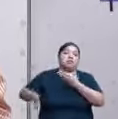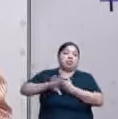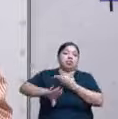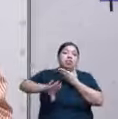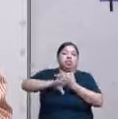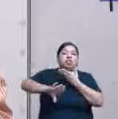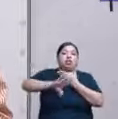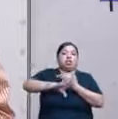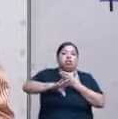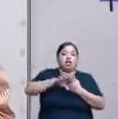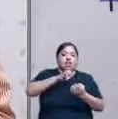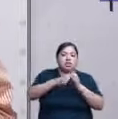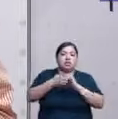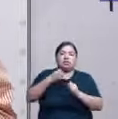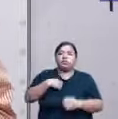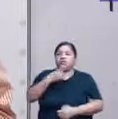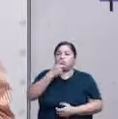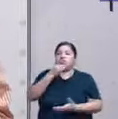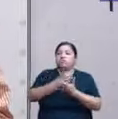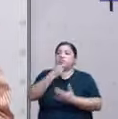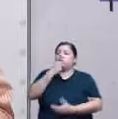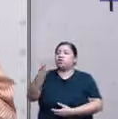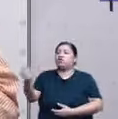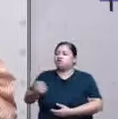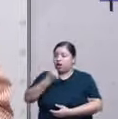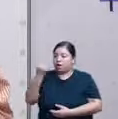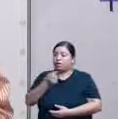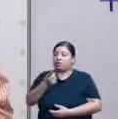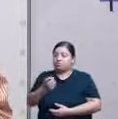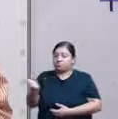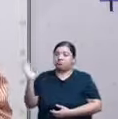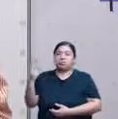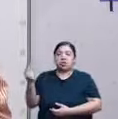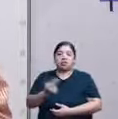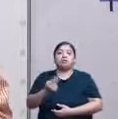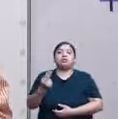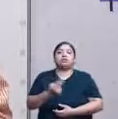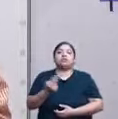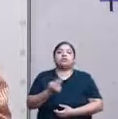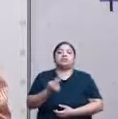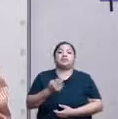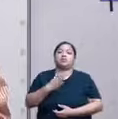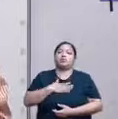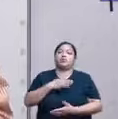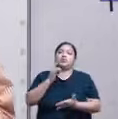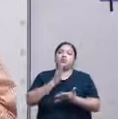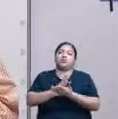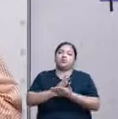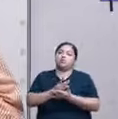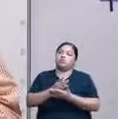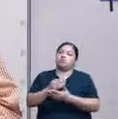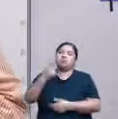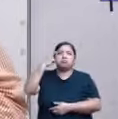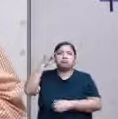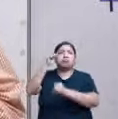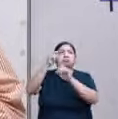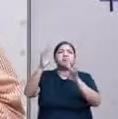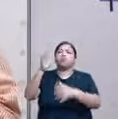lo único que les deseo es suerte. La van a necesitar. De mi parte, solo tendrán bendiciones, porque hemos hecho